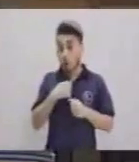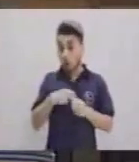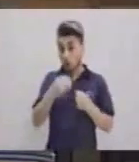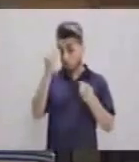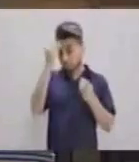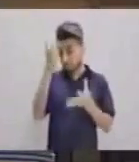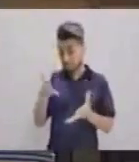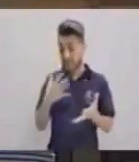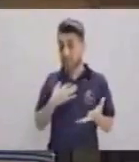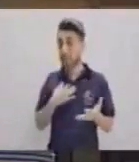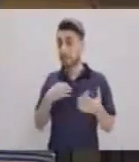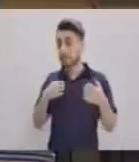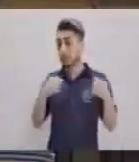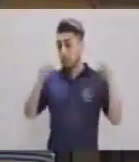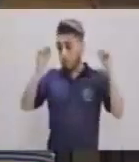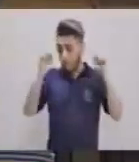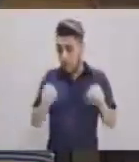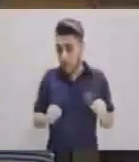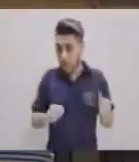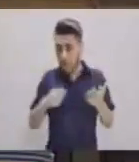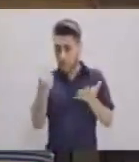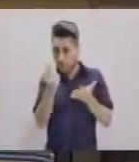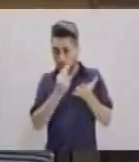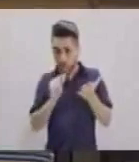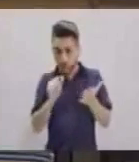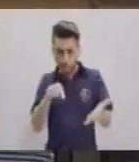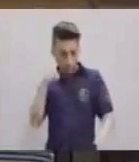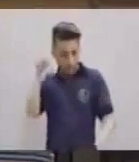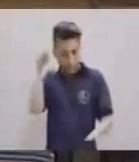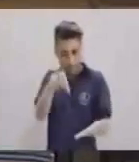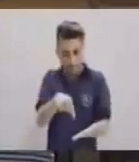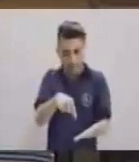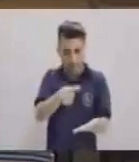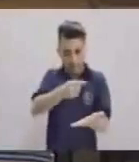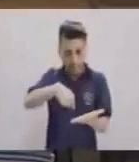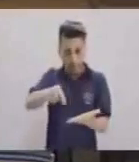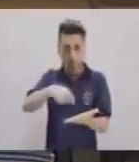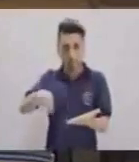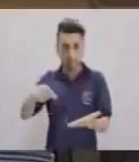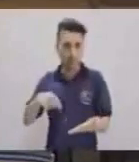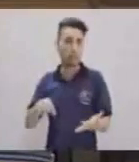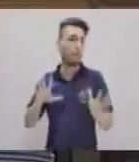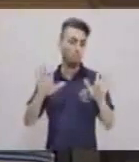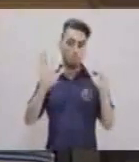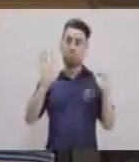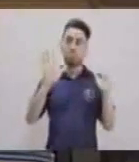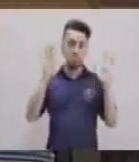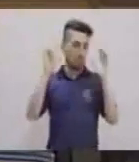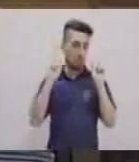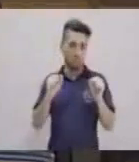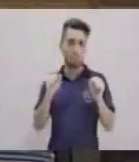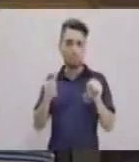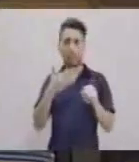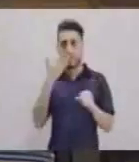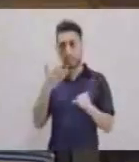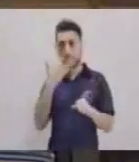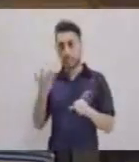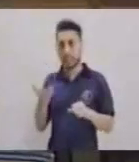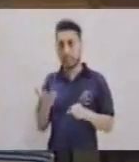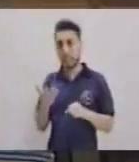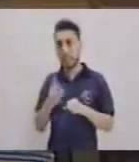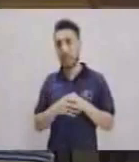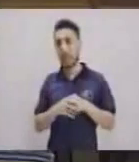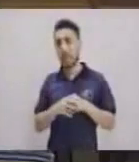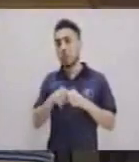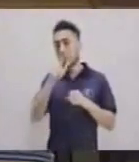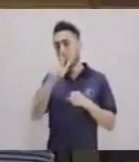artísticas y yo puedo dibujar directamente sobre el material, pues esto sin duda puede ser un buen recurso,